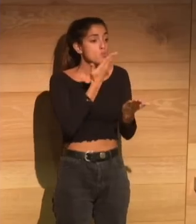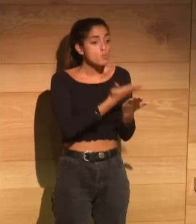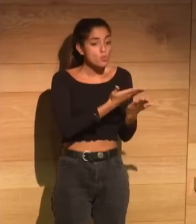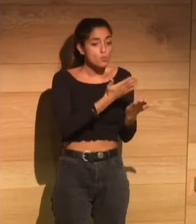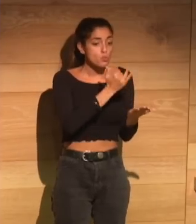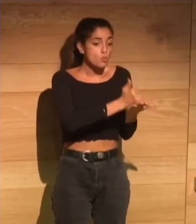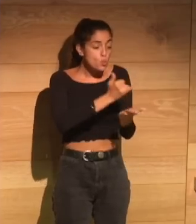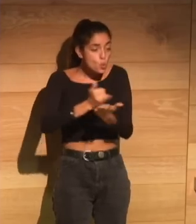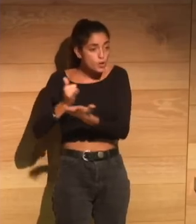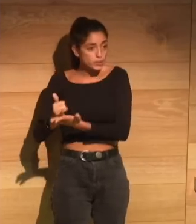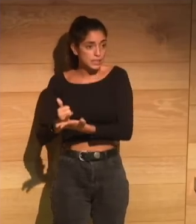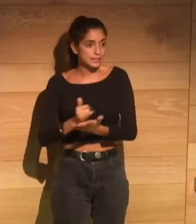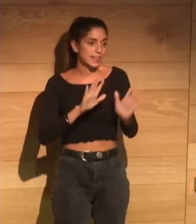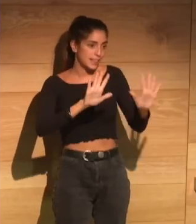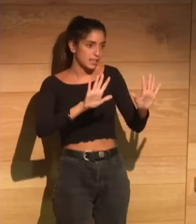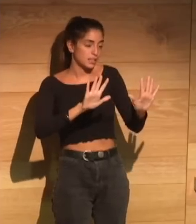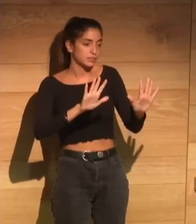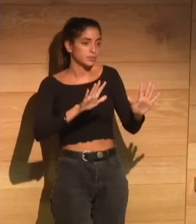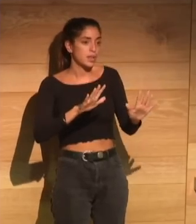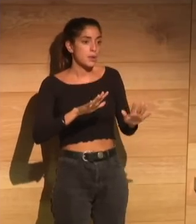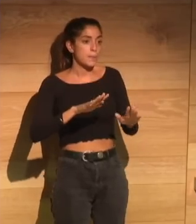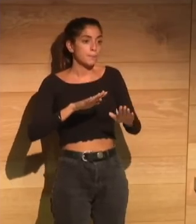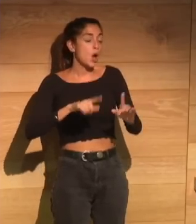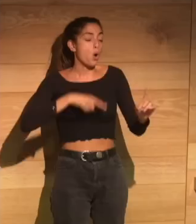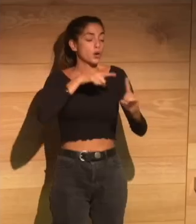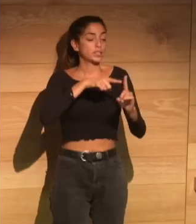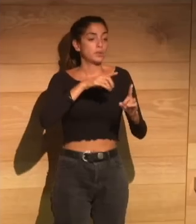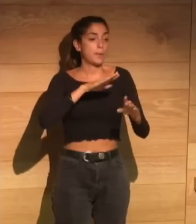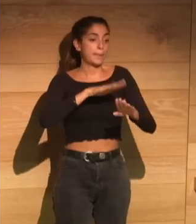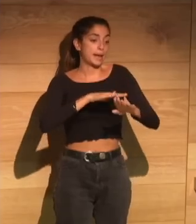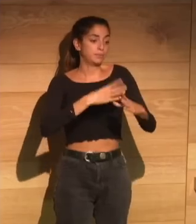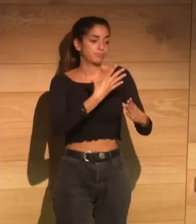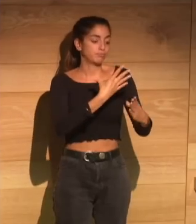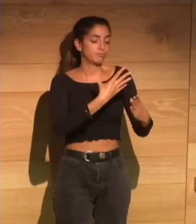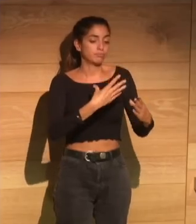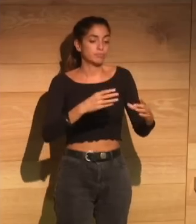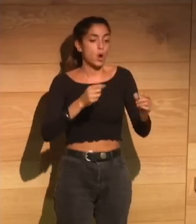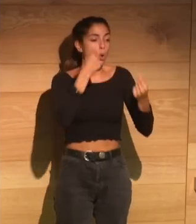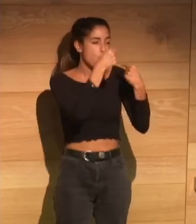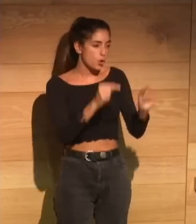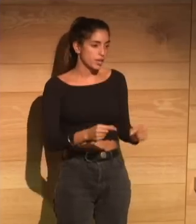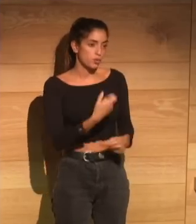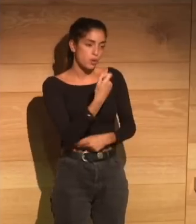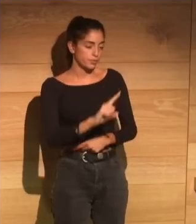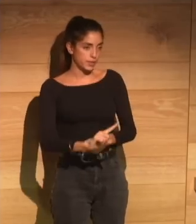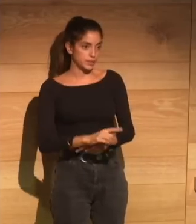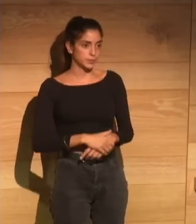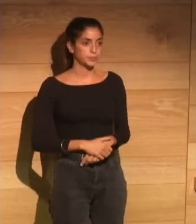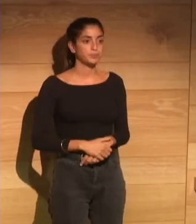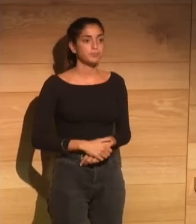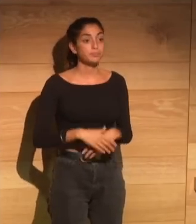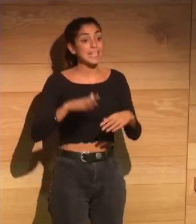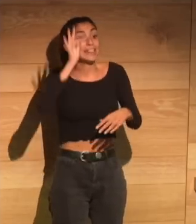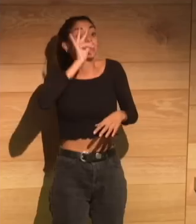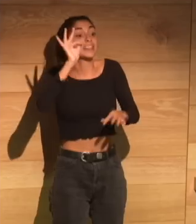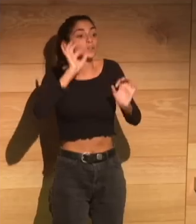cada segundo, uh-huh, para no tener que estar corrigiendo infinitesimalmente cada uno de los movimientos. En teoría es así. De